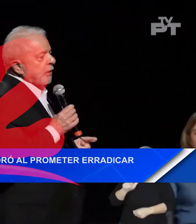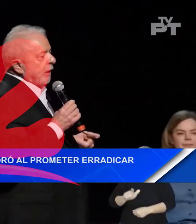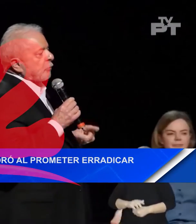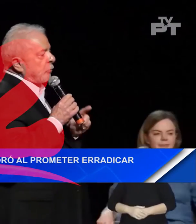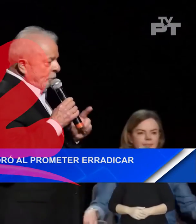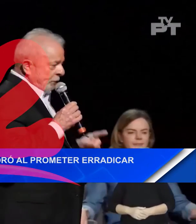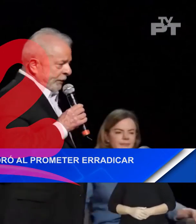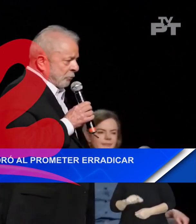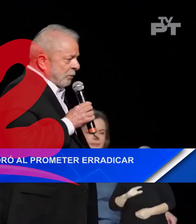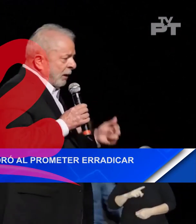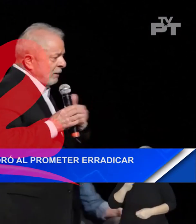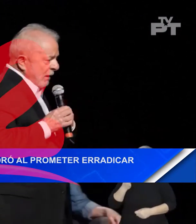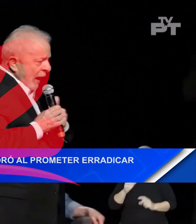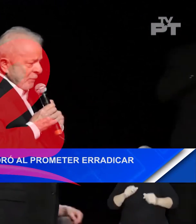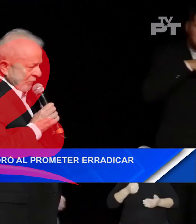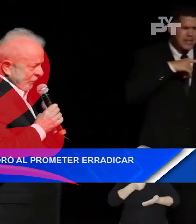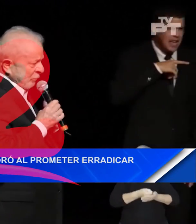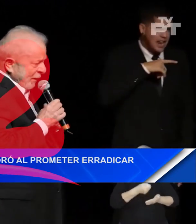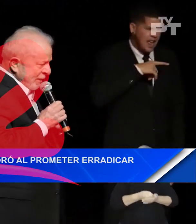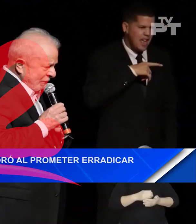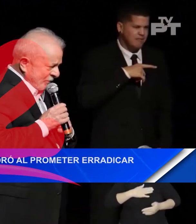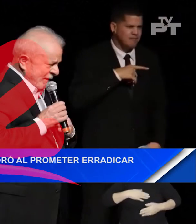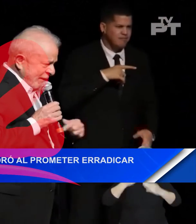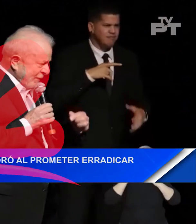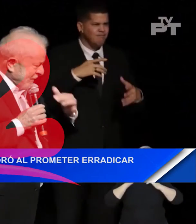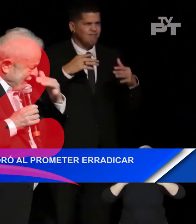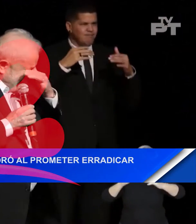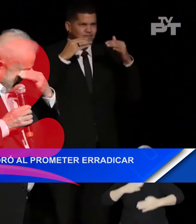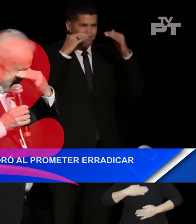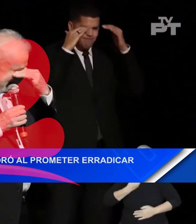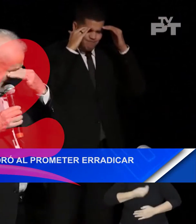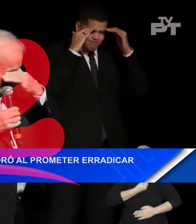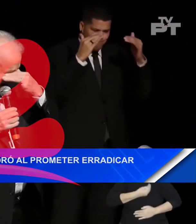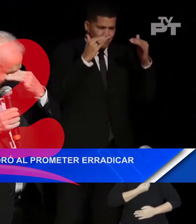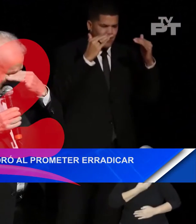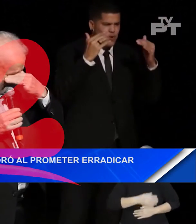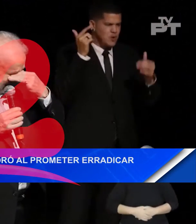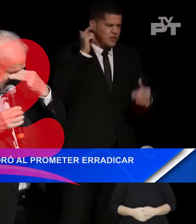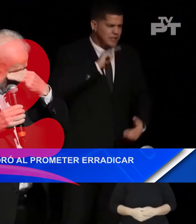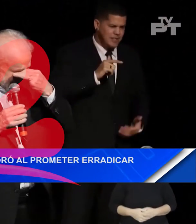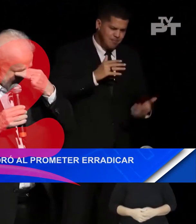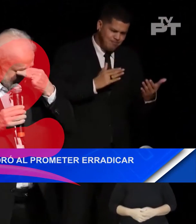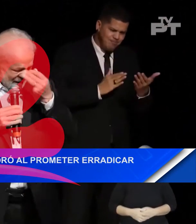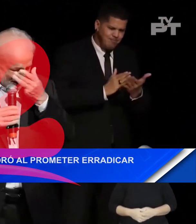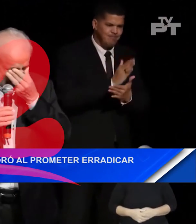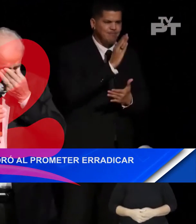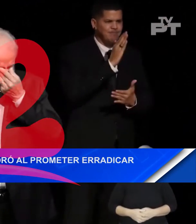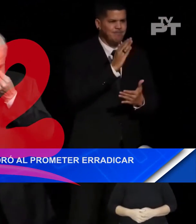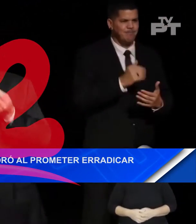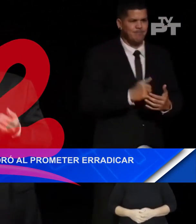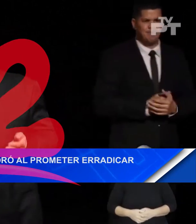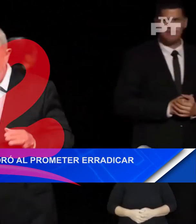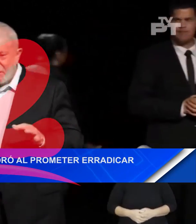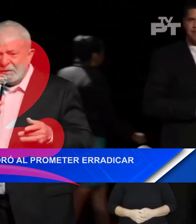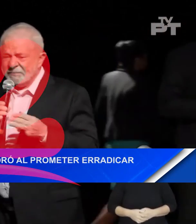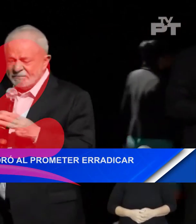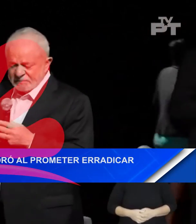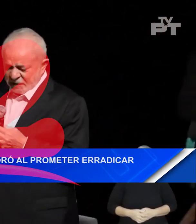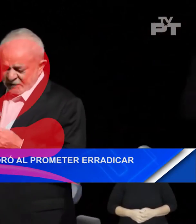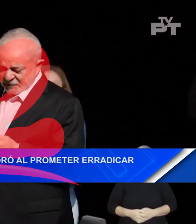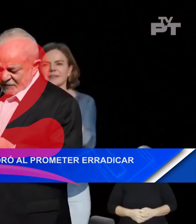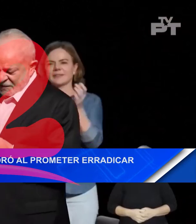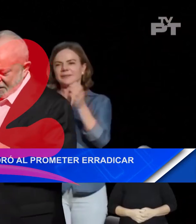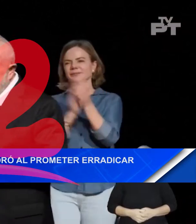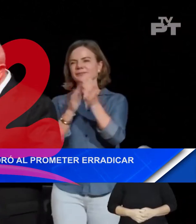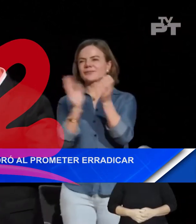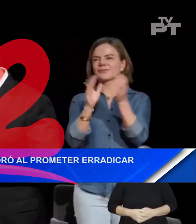yo estaré cumplir habré cumplido la misión de mi vida el presidente electo de Brasil